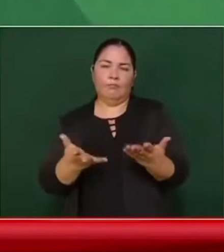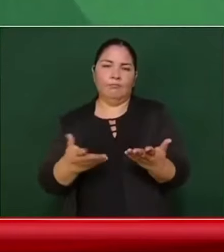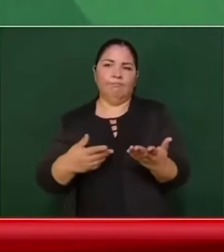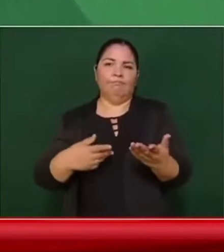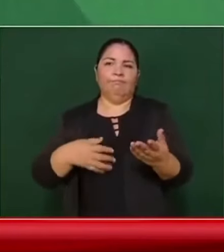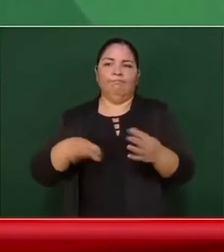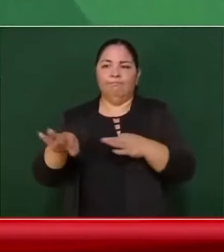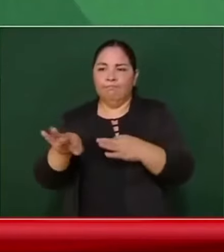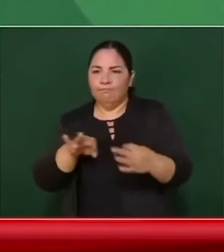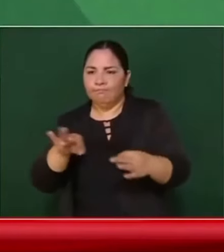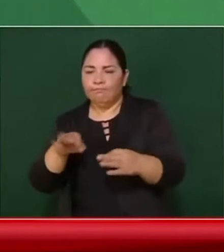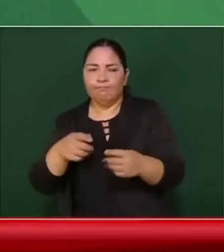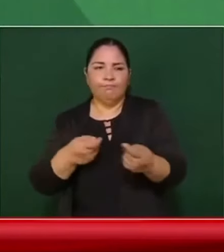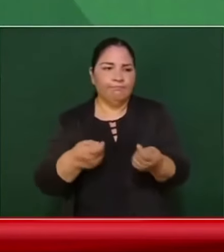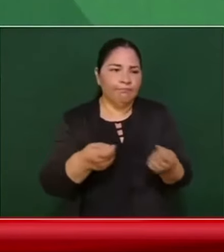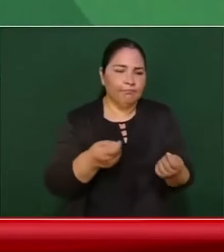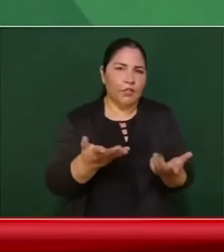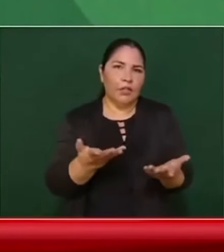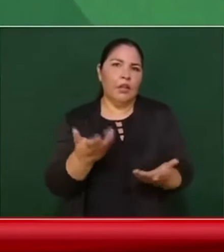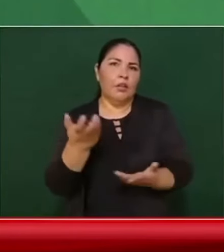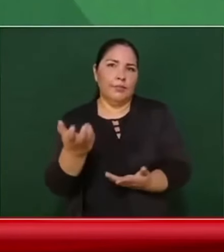en eso